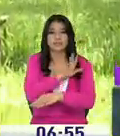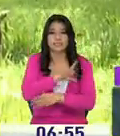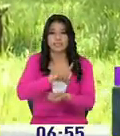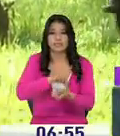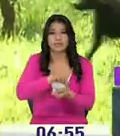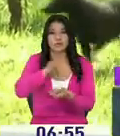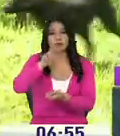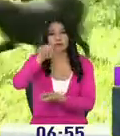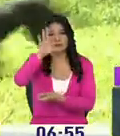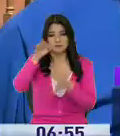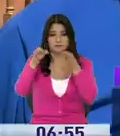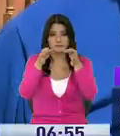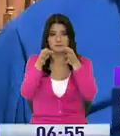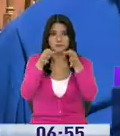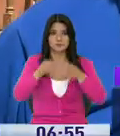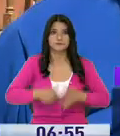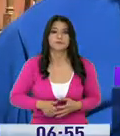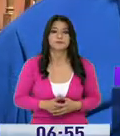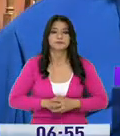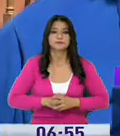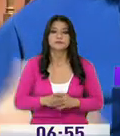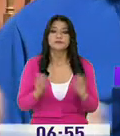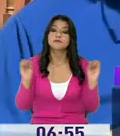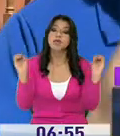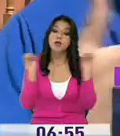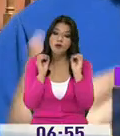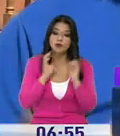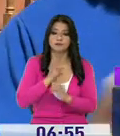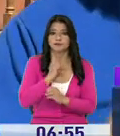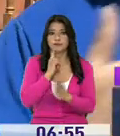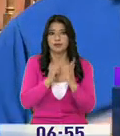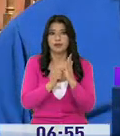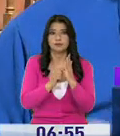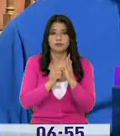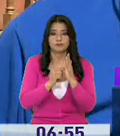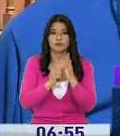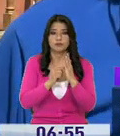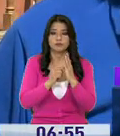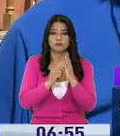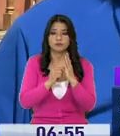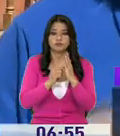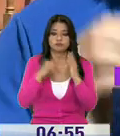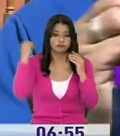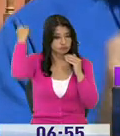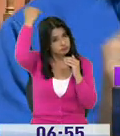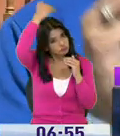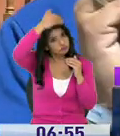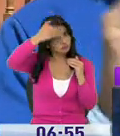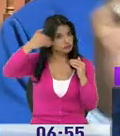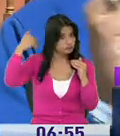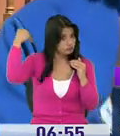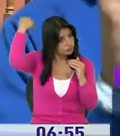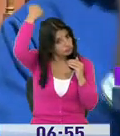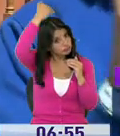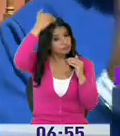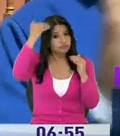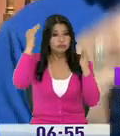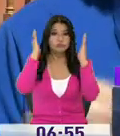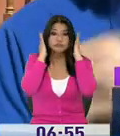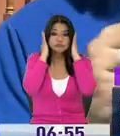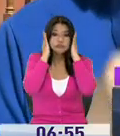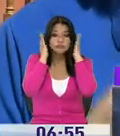la ute nos explica hay técnicas de vendajes que lo que hacen es presionar ciertos puntos